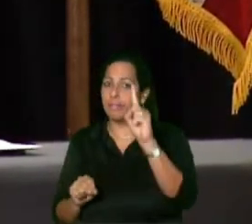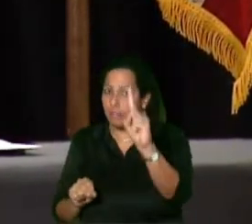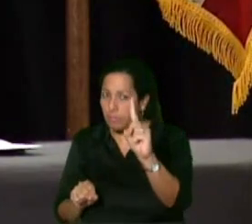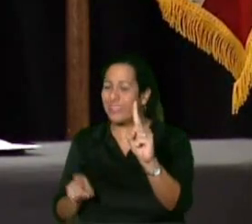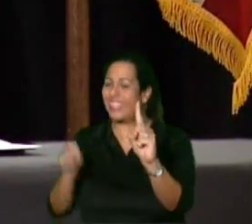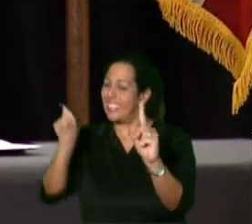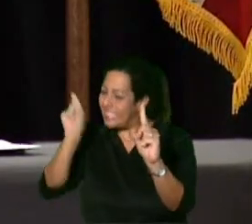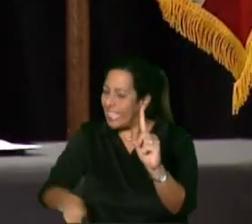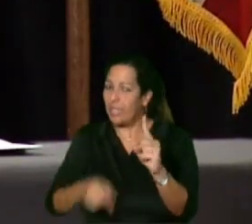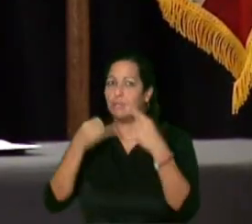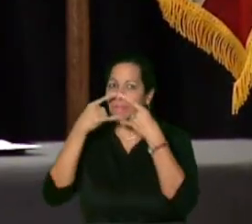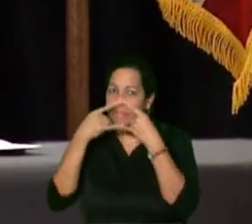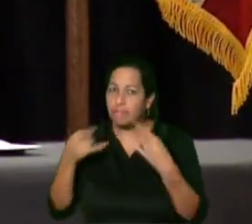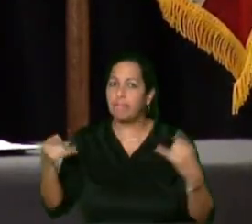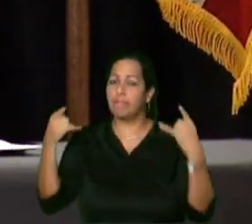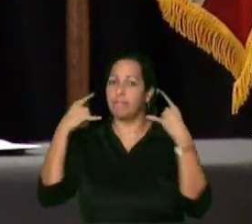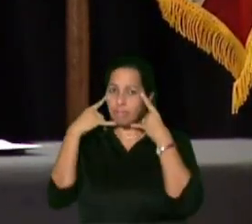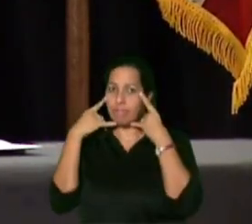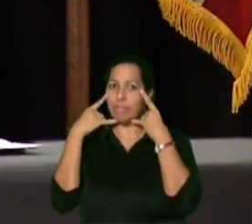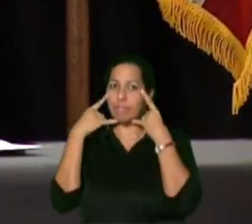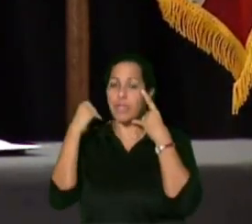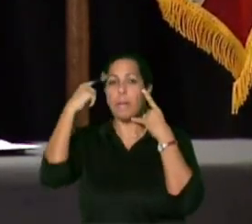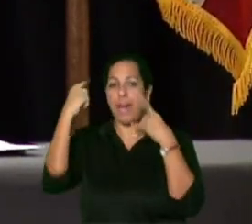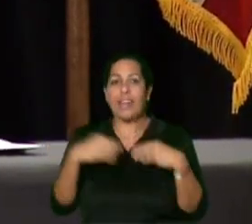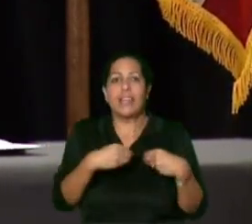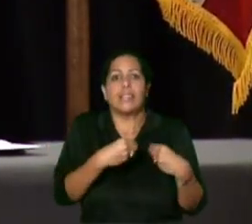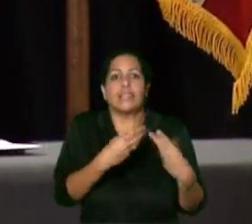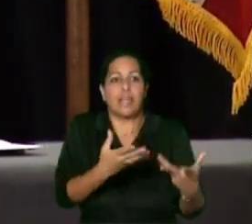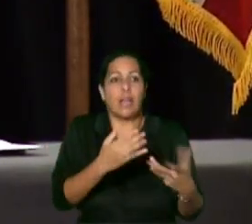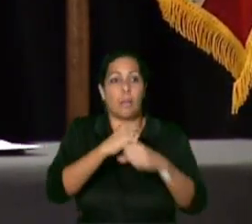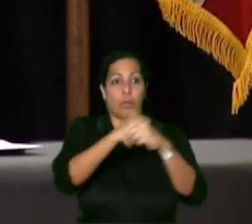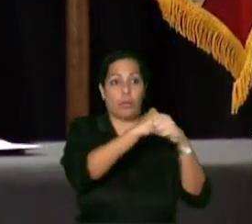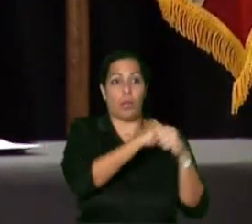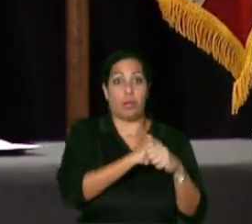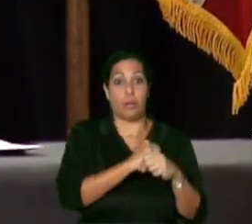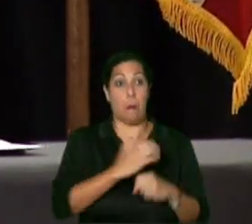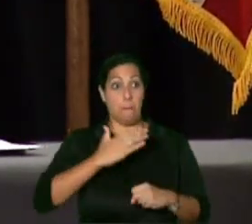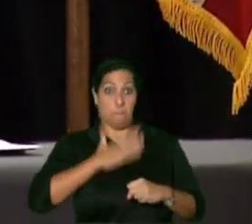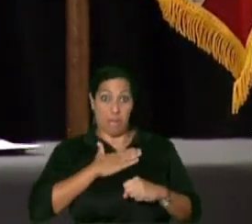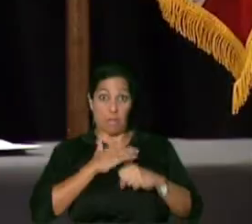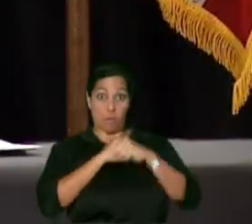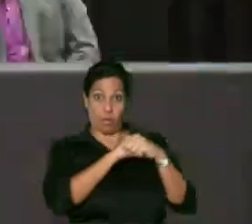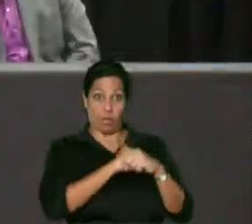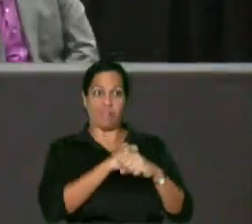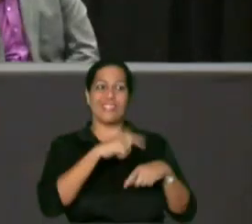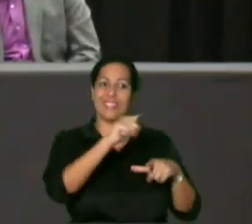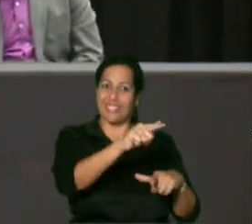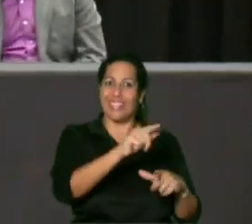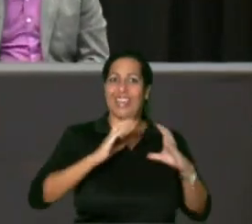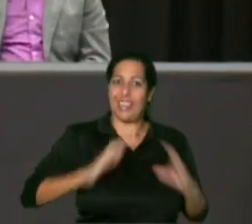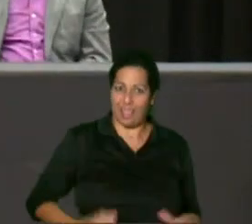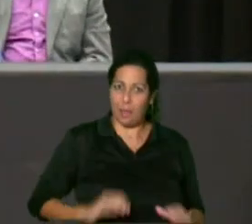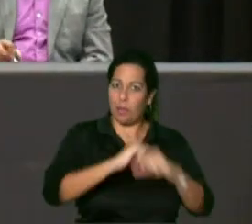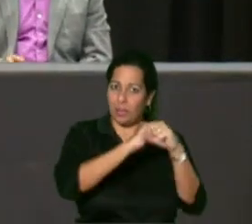tengan cubierta su boca con una mascarilla para garantizar la protección de ellos y de los clientes que